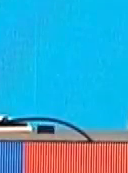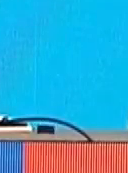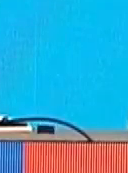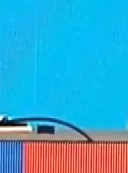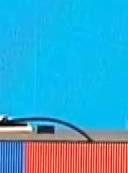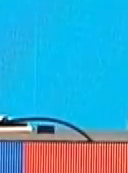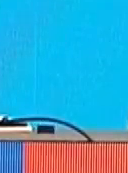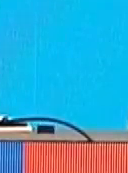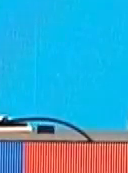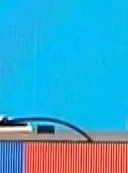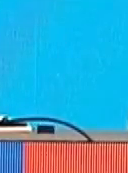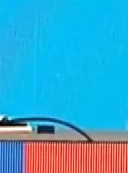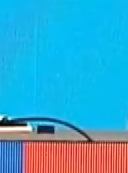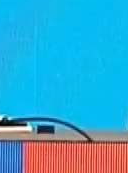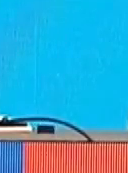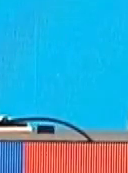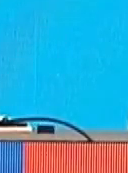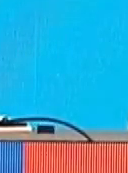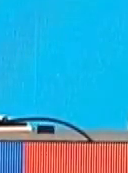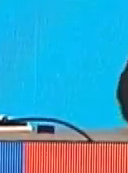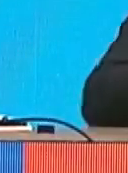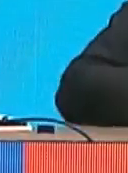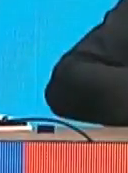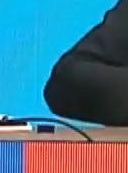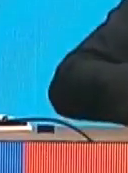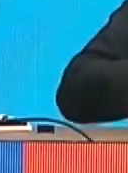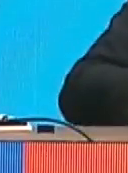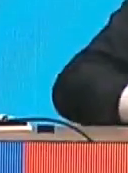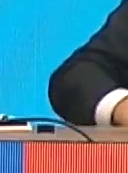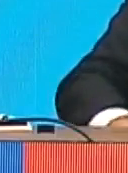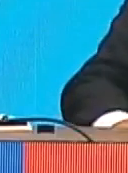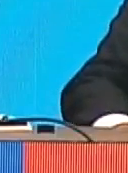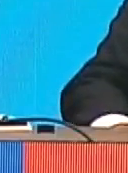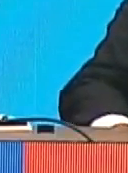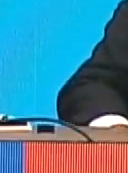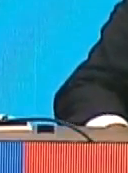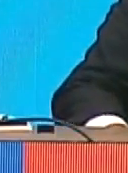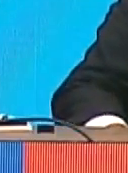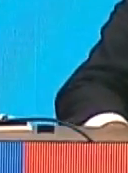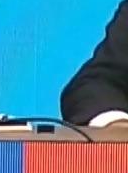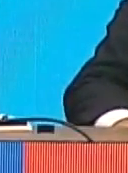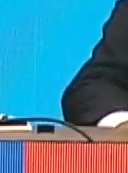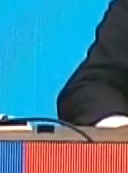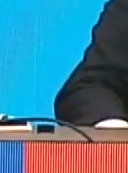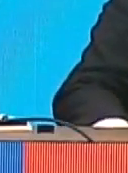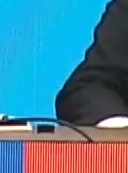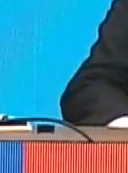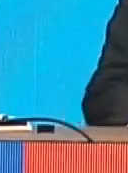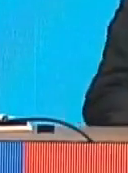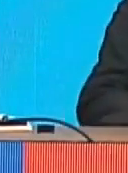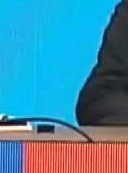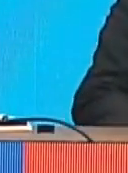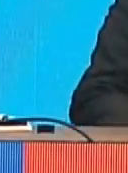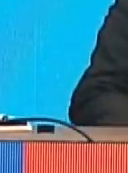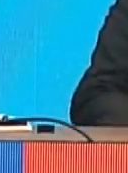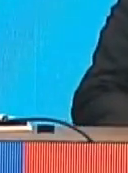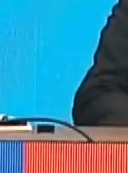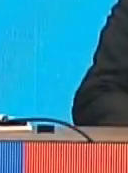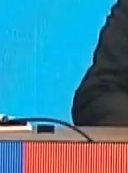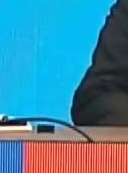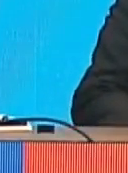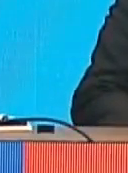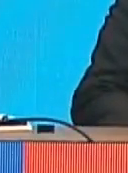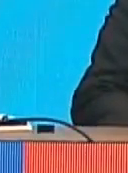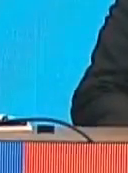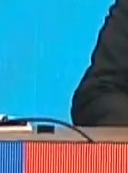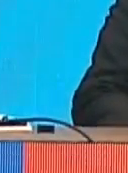es la fuerza espiritual, es la fuerza que nos llena de aliento para para completar lo que nos